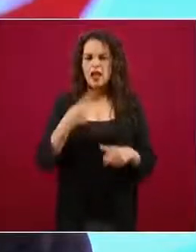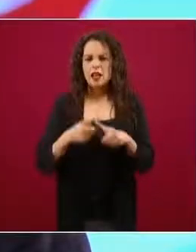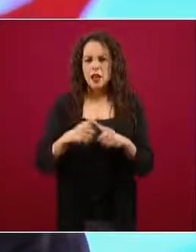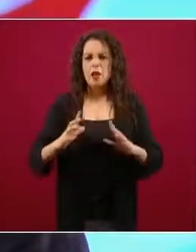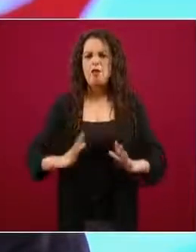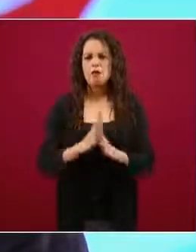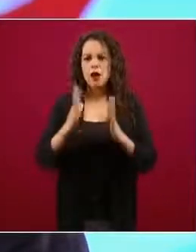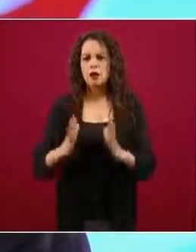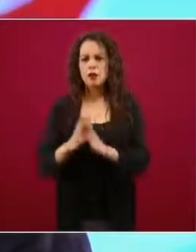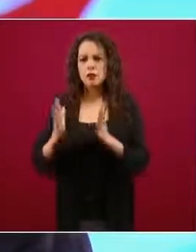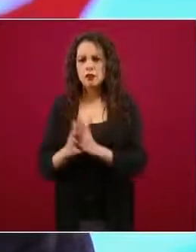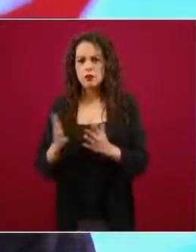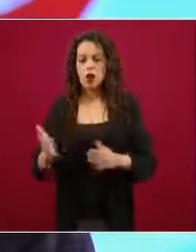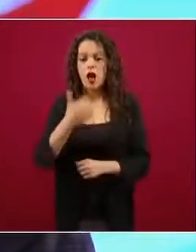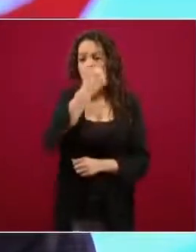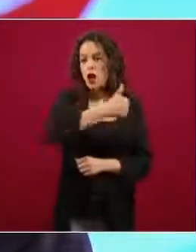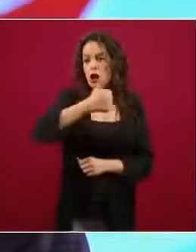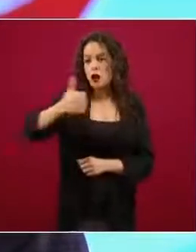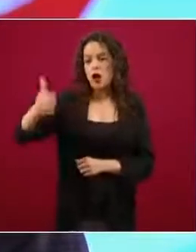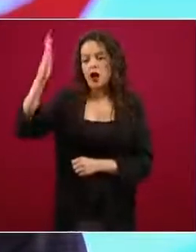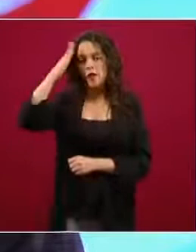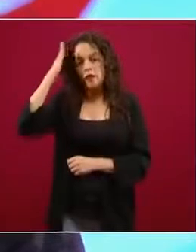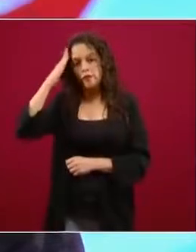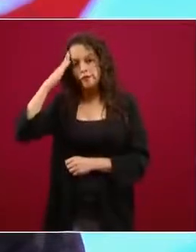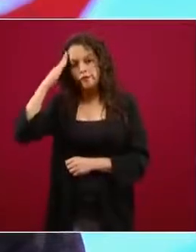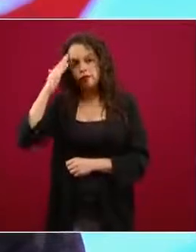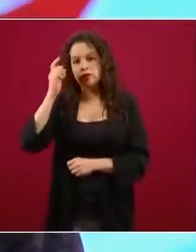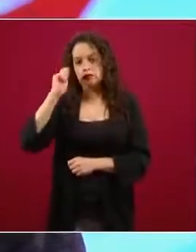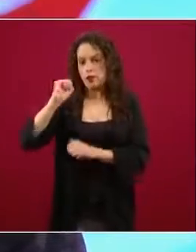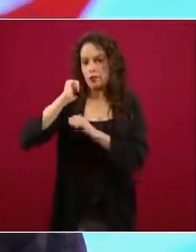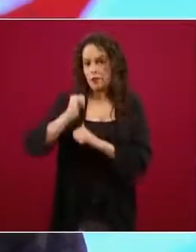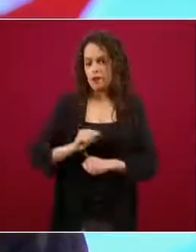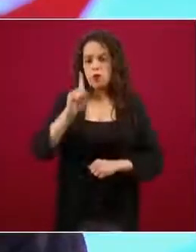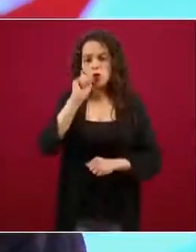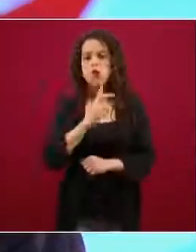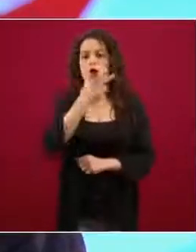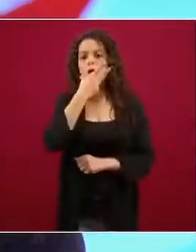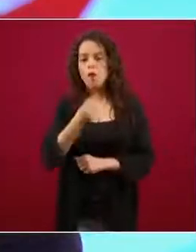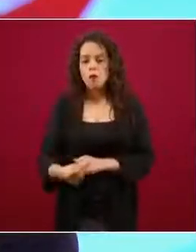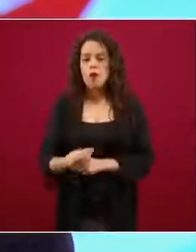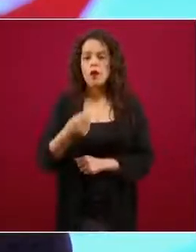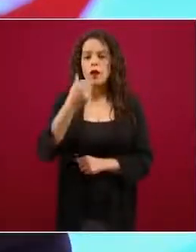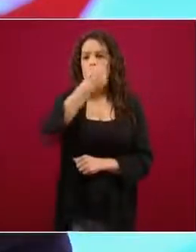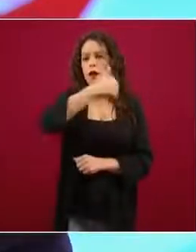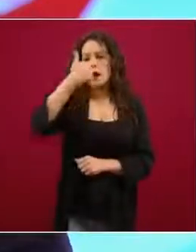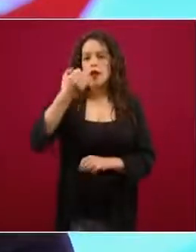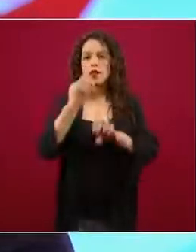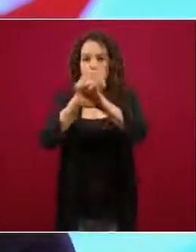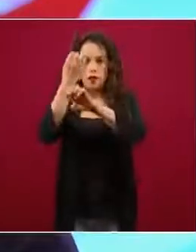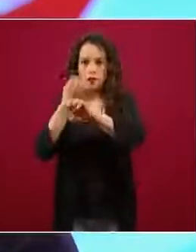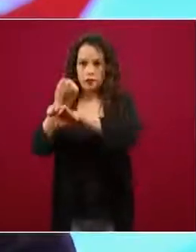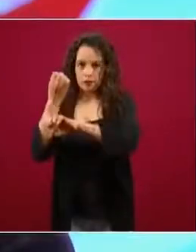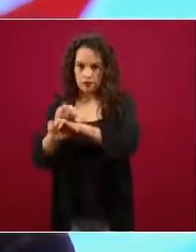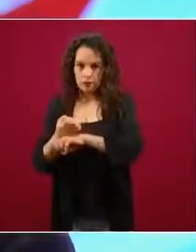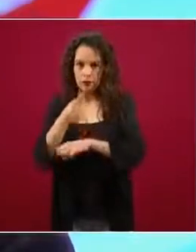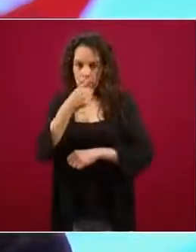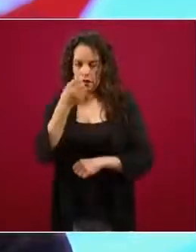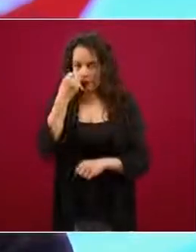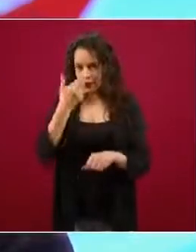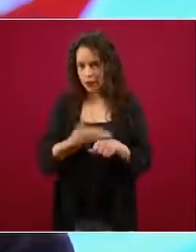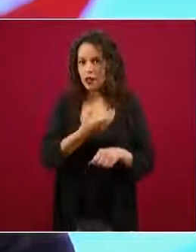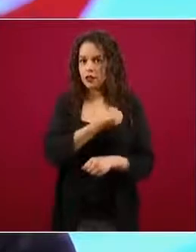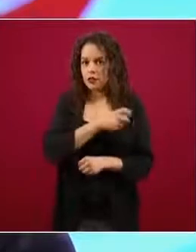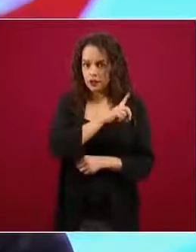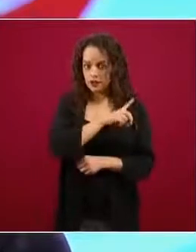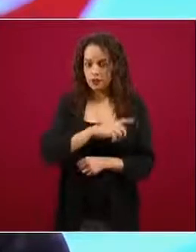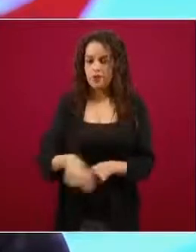las titulares, hombres y mujeres de las secretarías estatales de salud, el director del IMSS, el